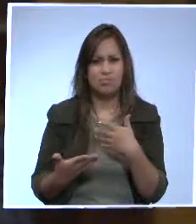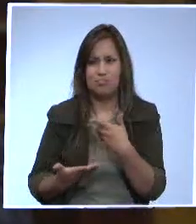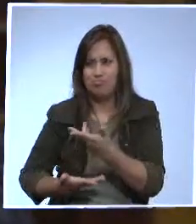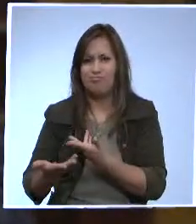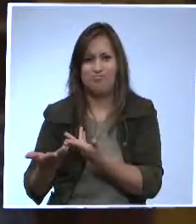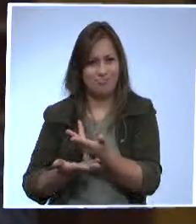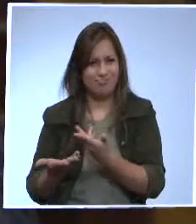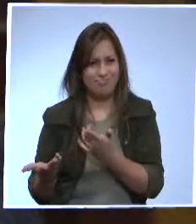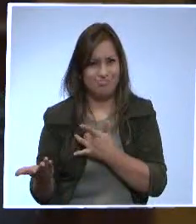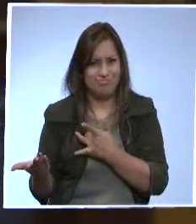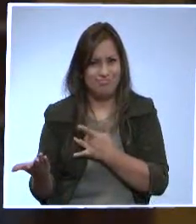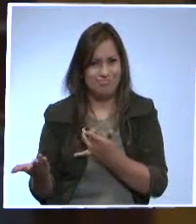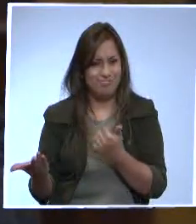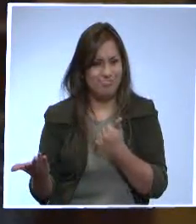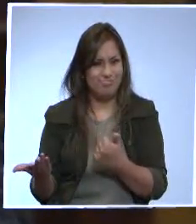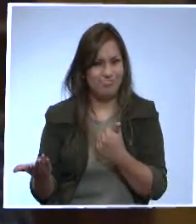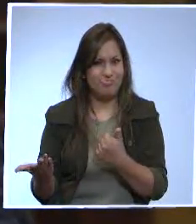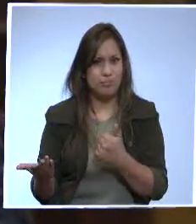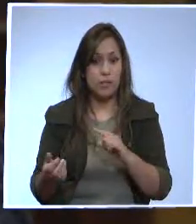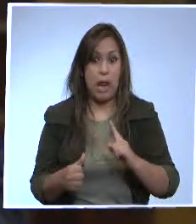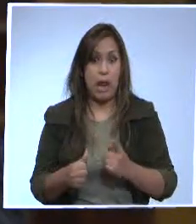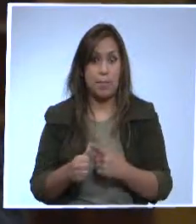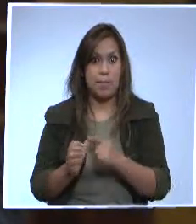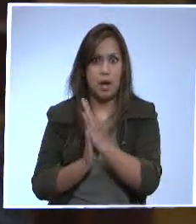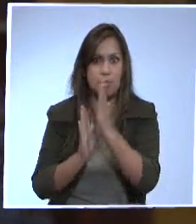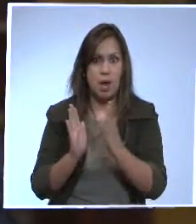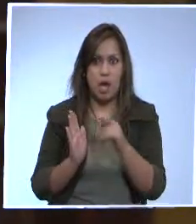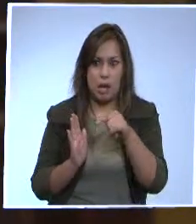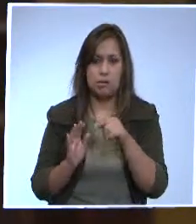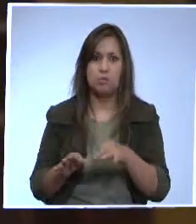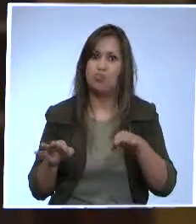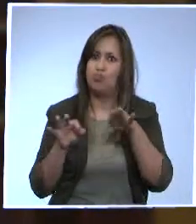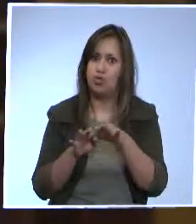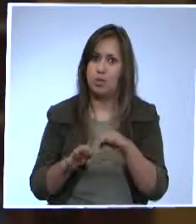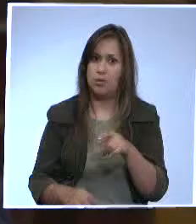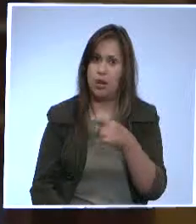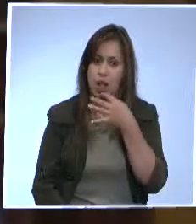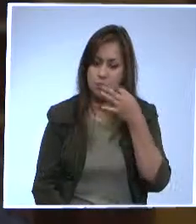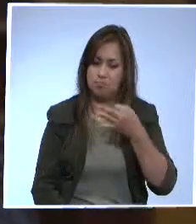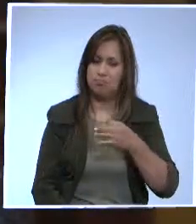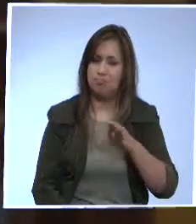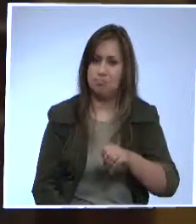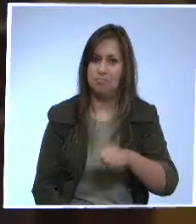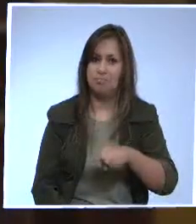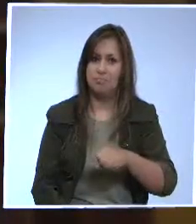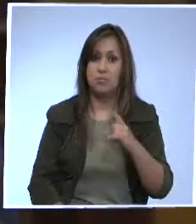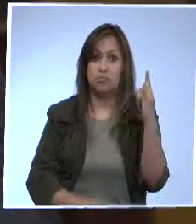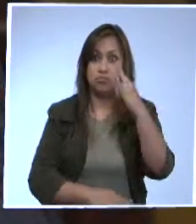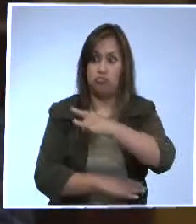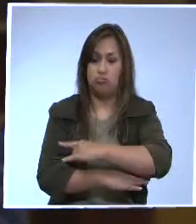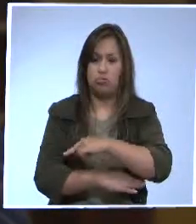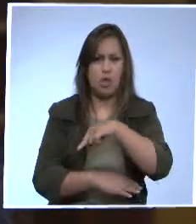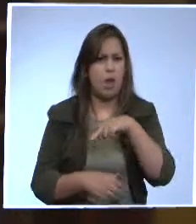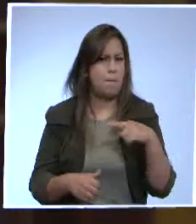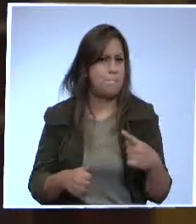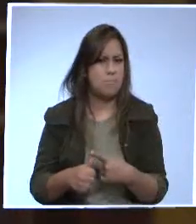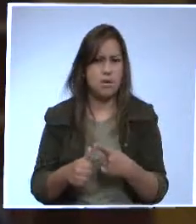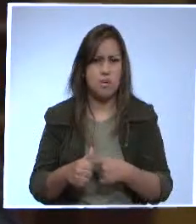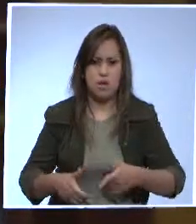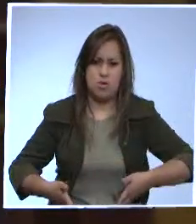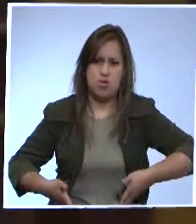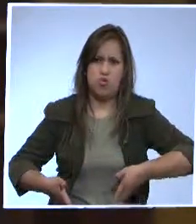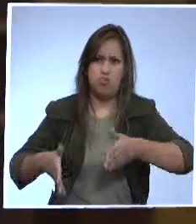llegue ese todo posible la primera imagen dicen que es la que vale y en realidad es así tenemos un aeropuerto de primer nivel vías construidas por el